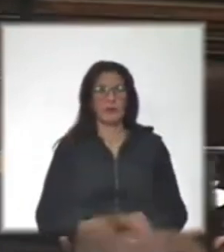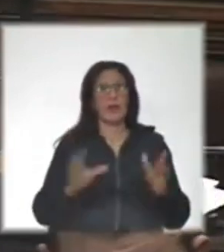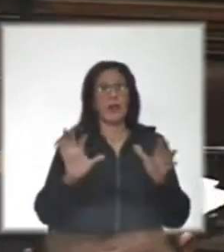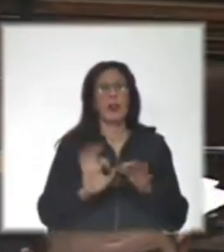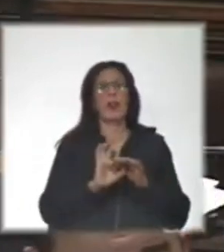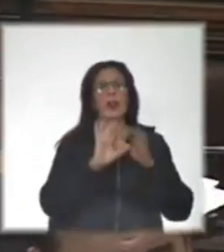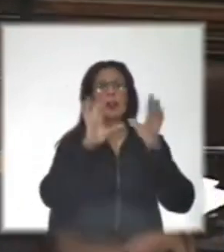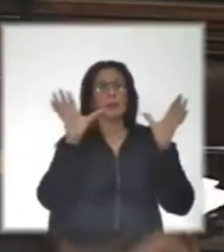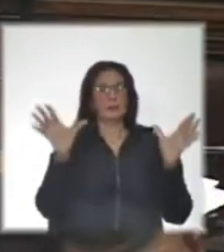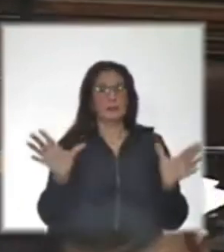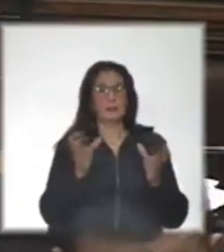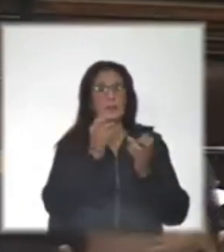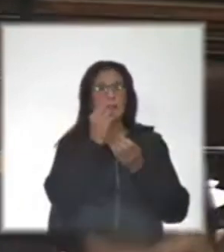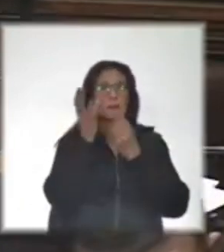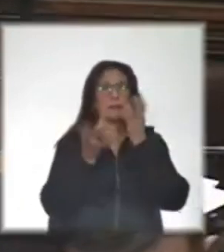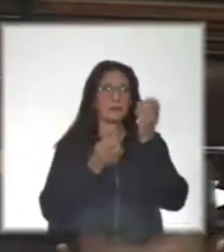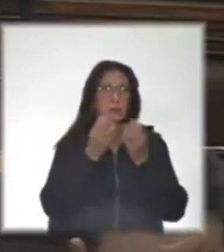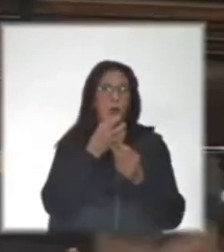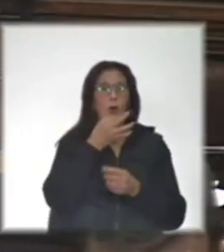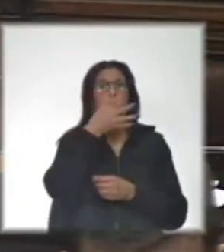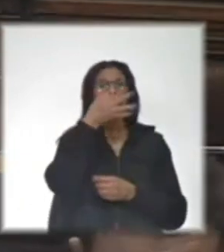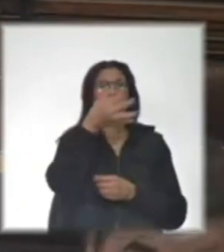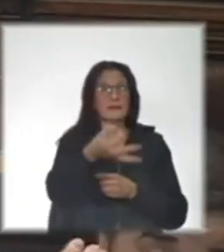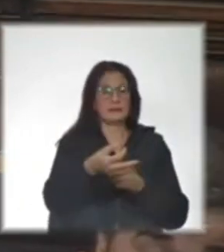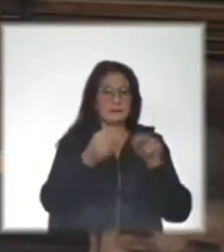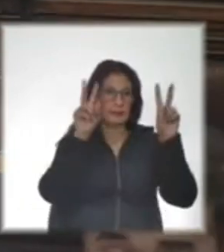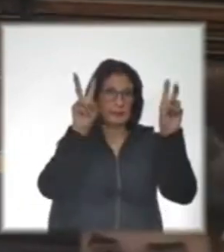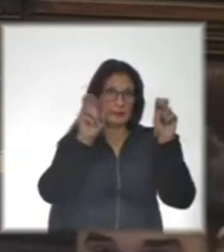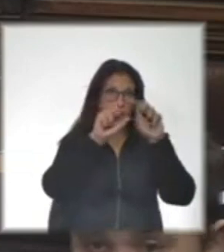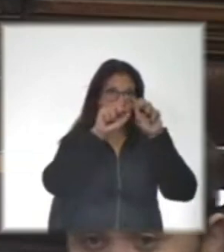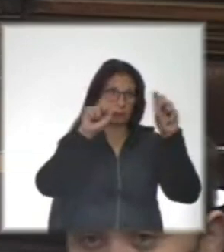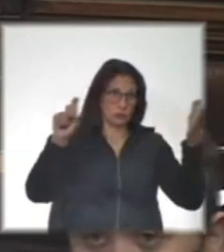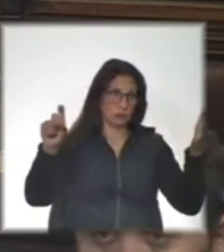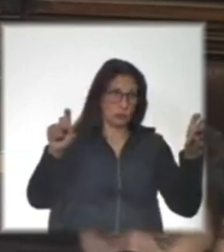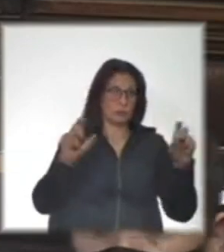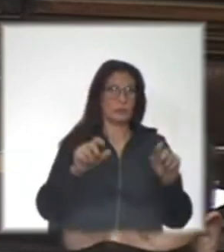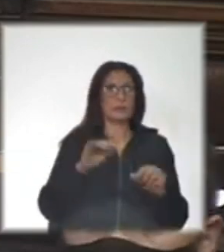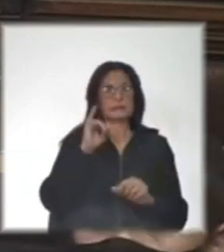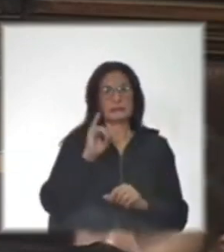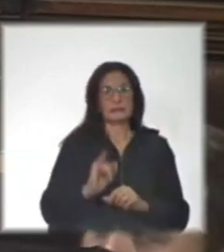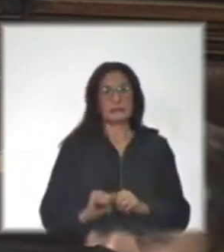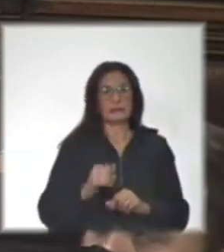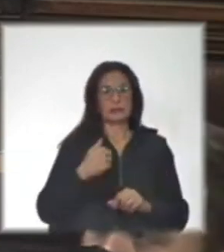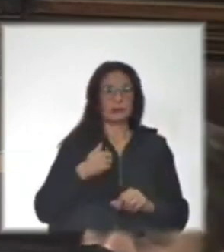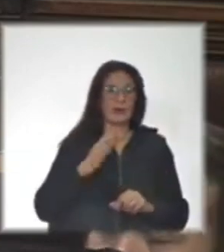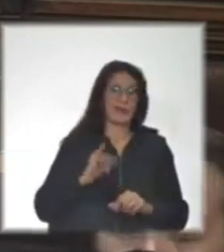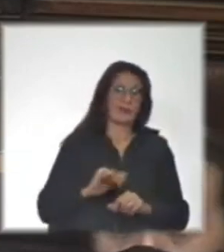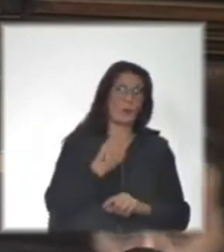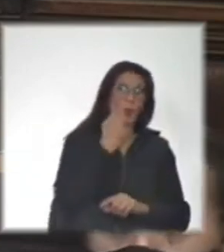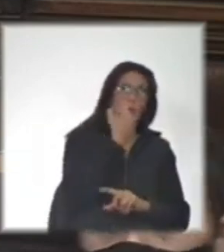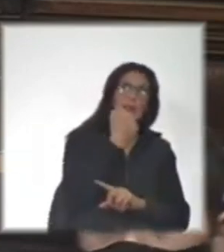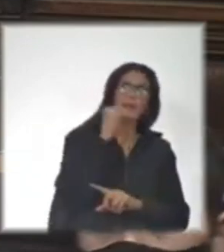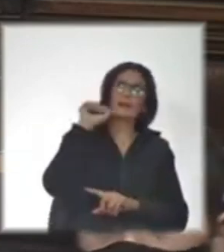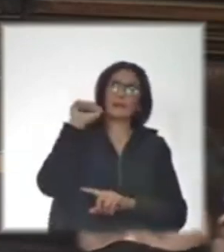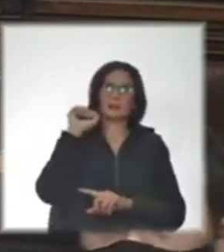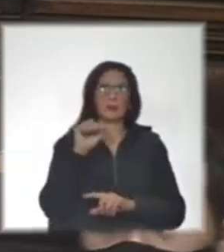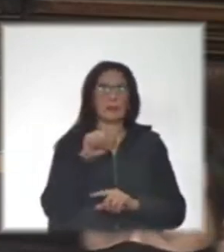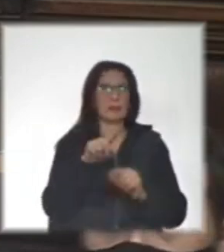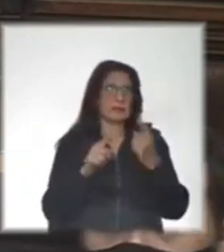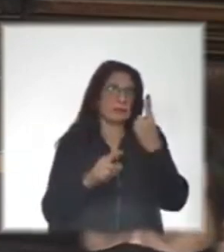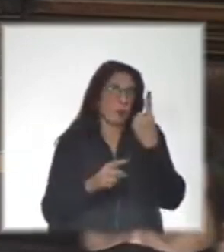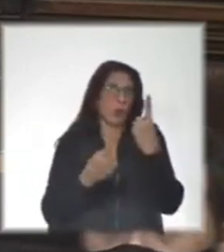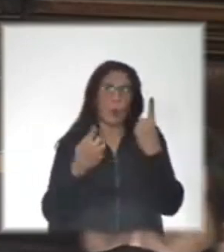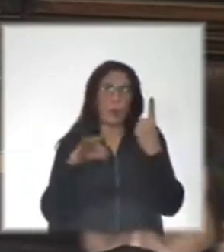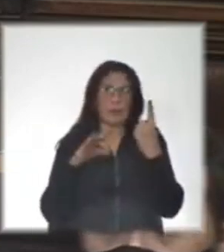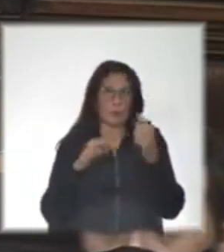Libertad de expresión, como lo dice el texto, siendo el responsable su autor si al expresar comete un delito. Es el único